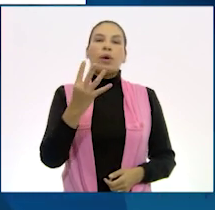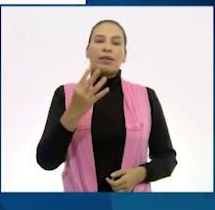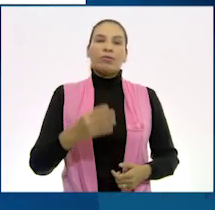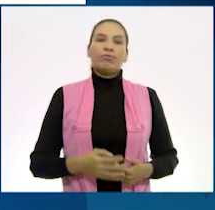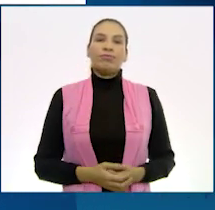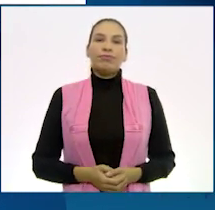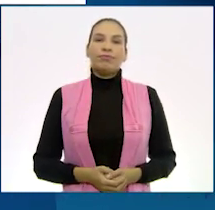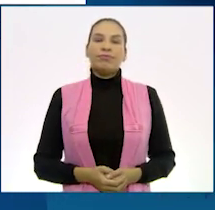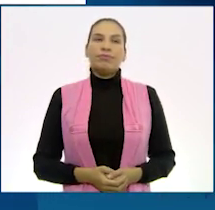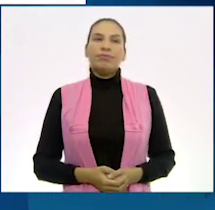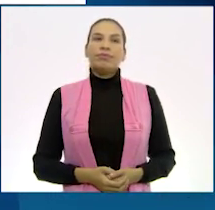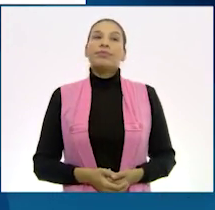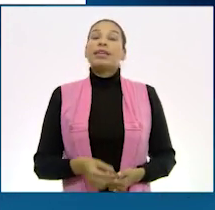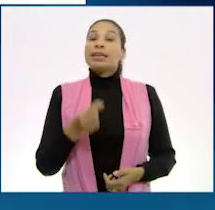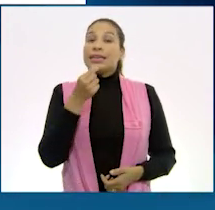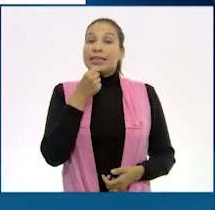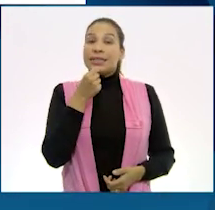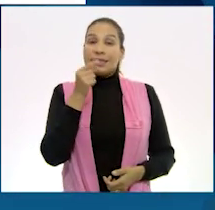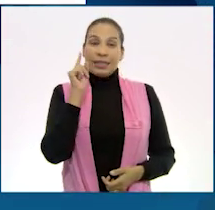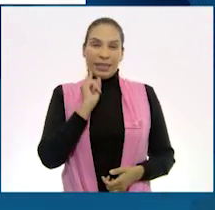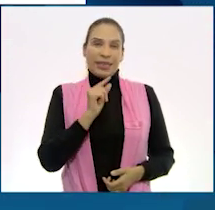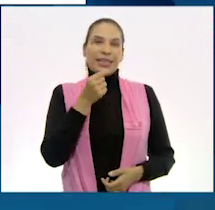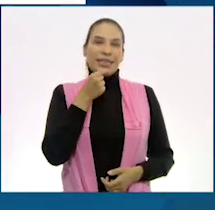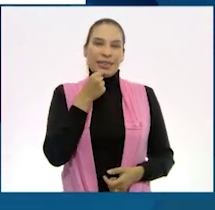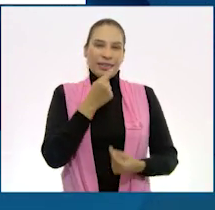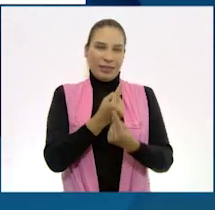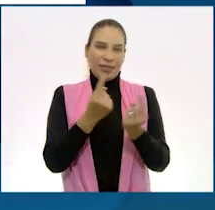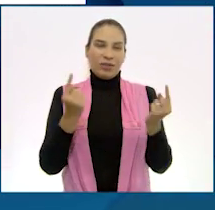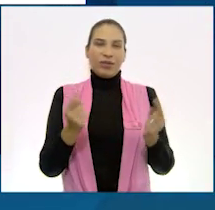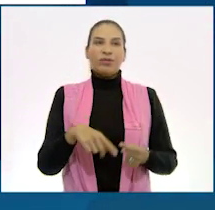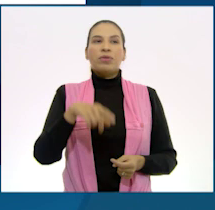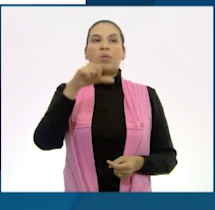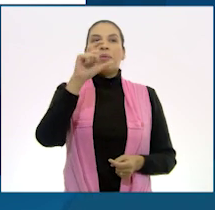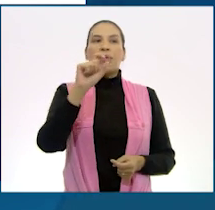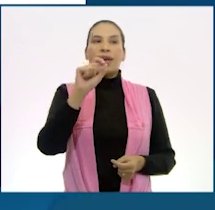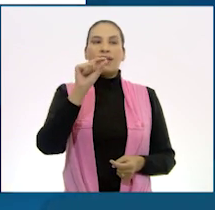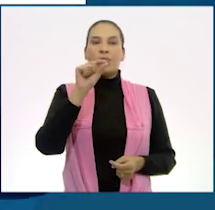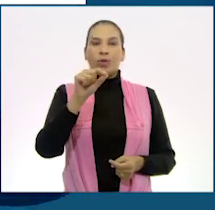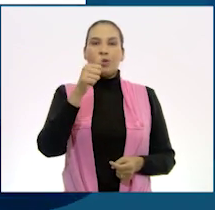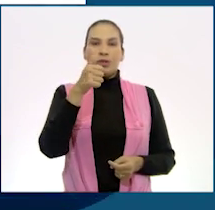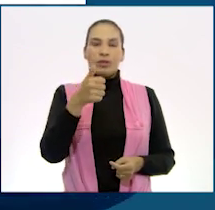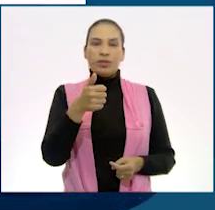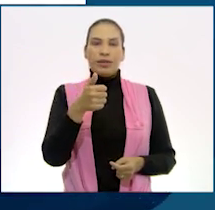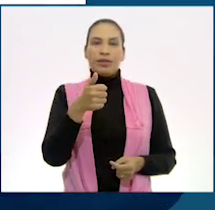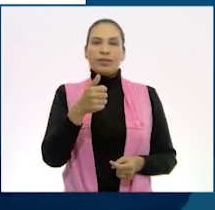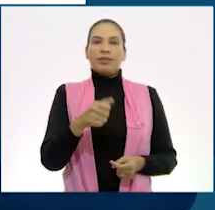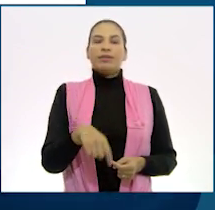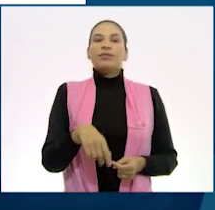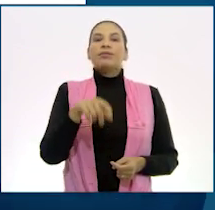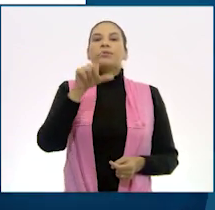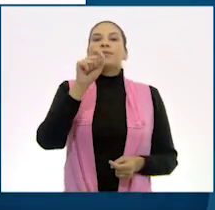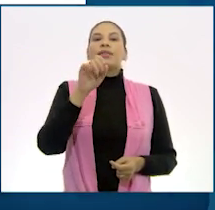25.4. En niñas y en niños va de 20.6 a